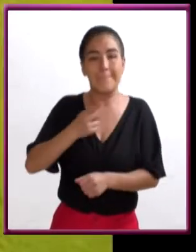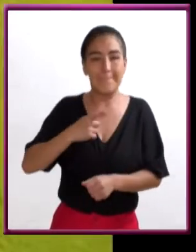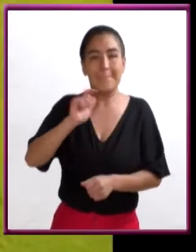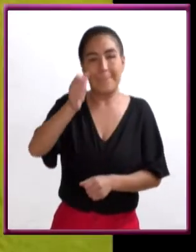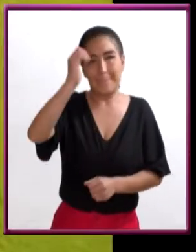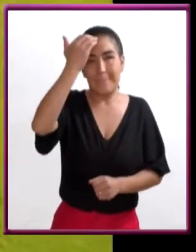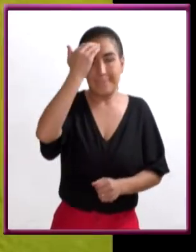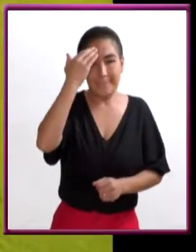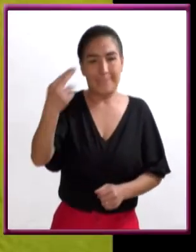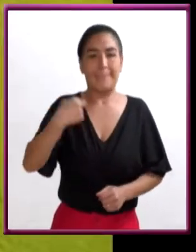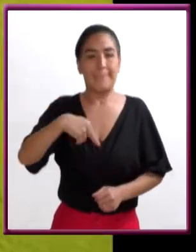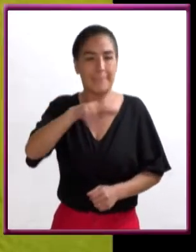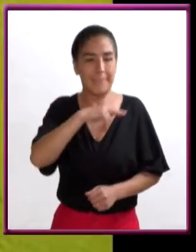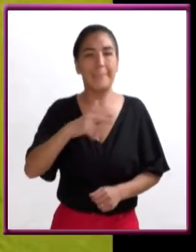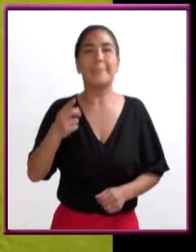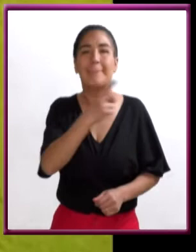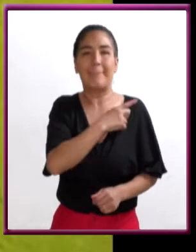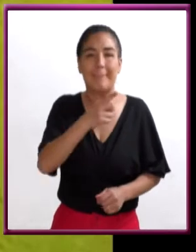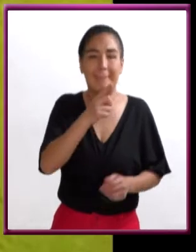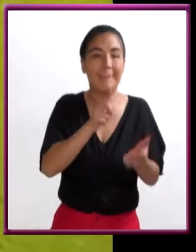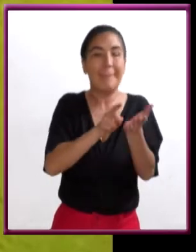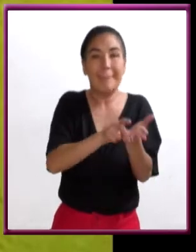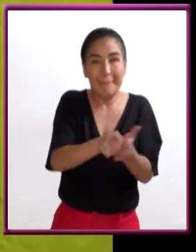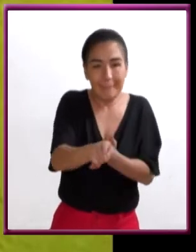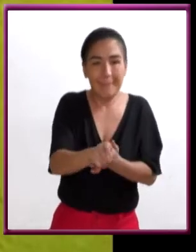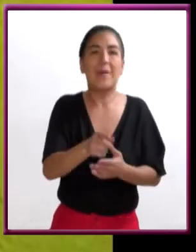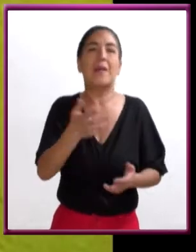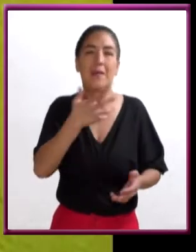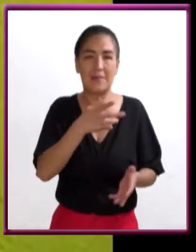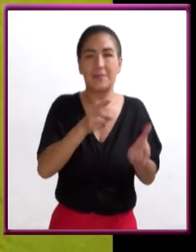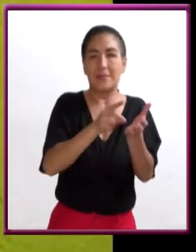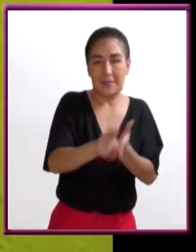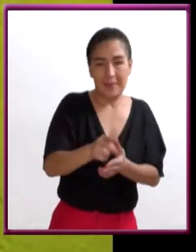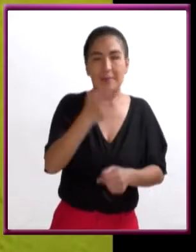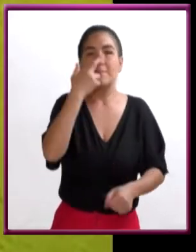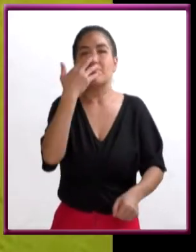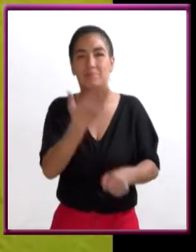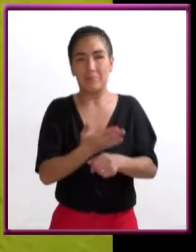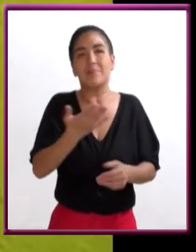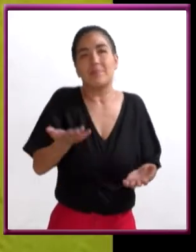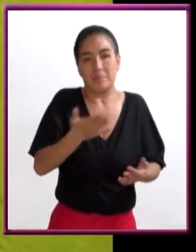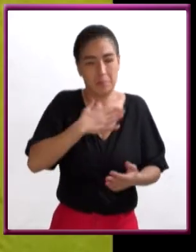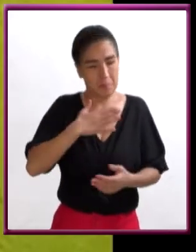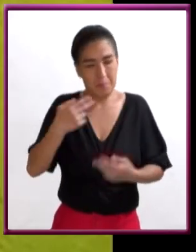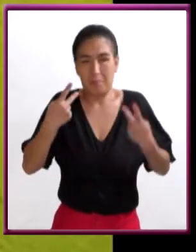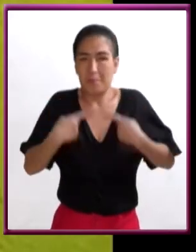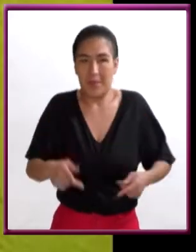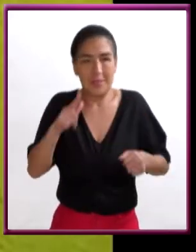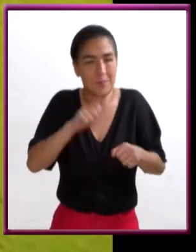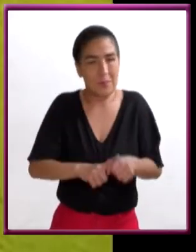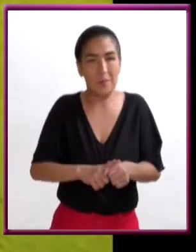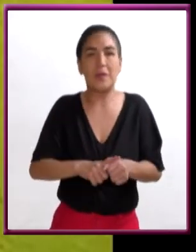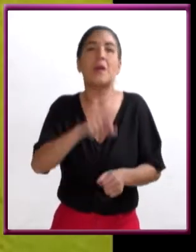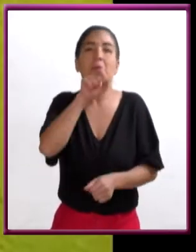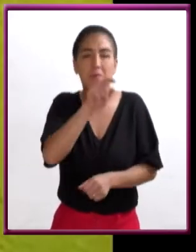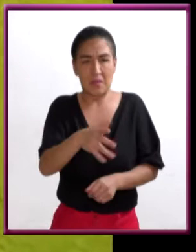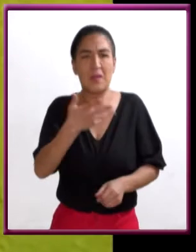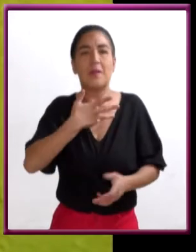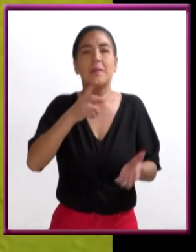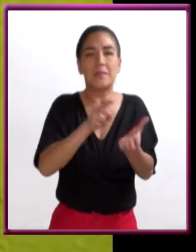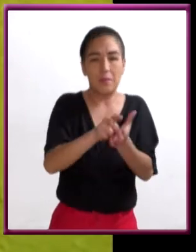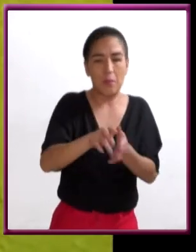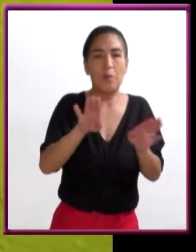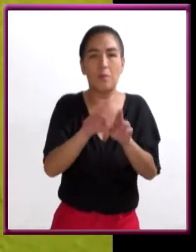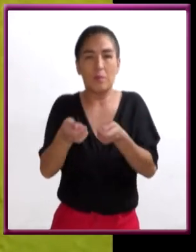que conocer nuestros derechos, saber que tenemos derechos y responsabilidades como personas. Tenemos derecho